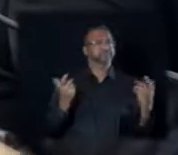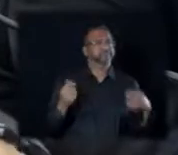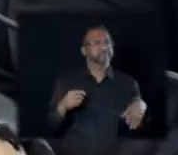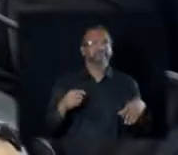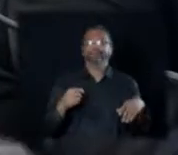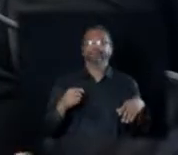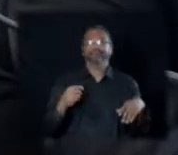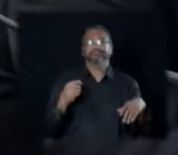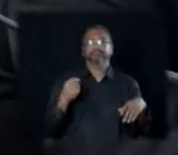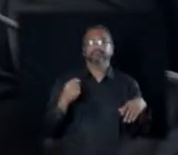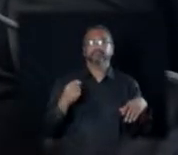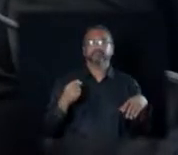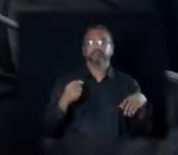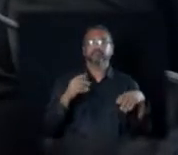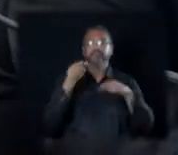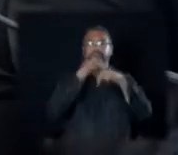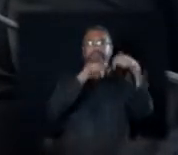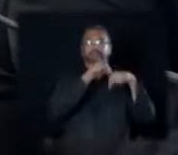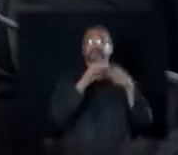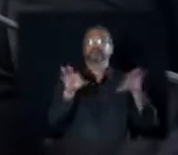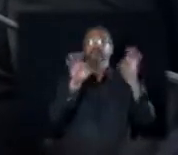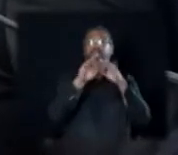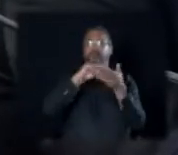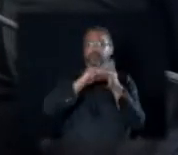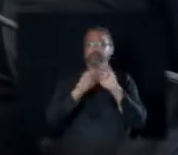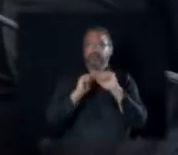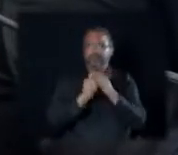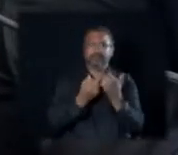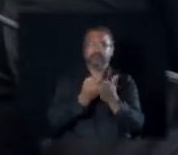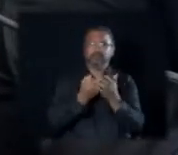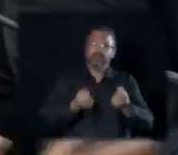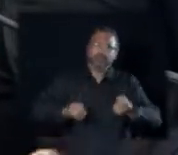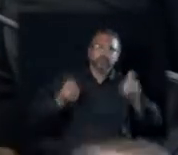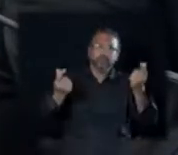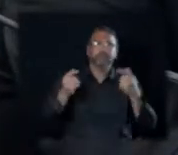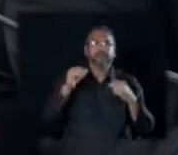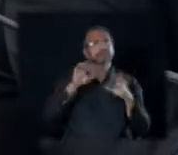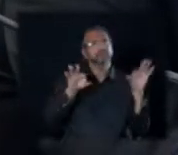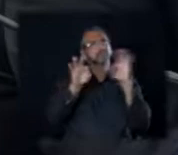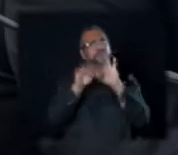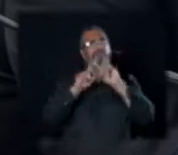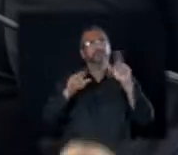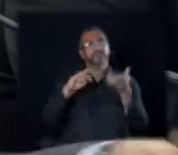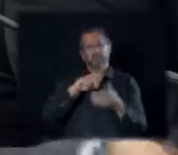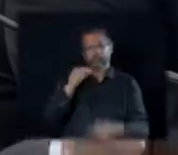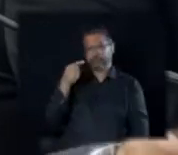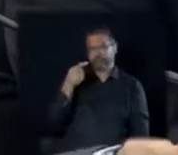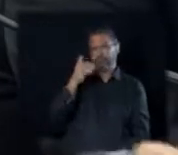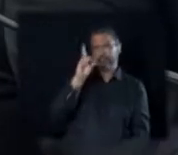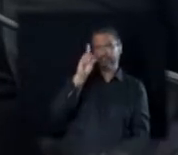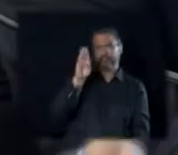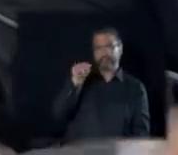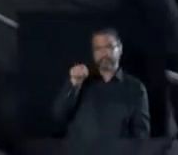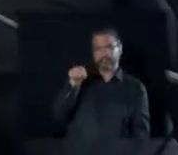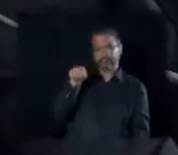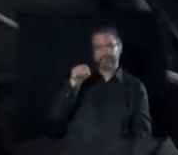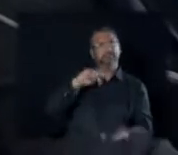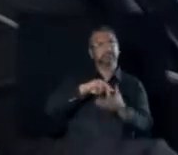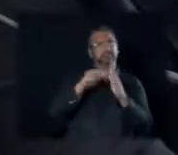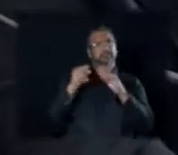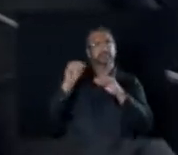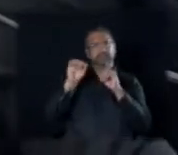que había un sistema que es importante desde el punto de vista del manejo de